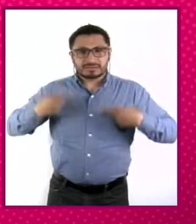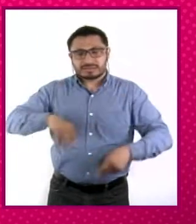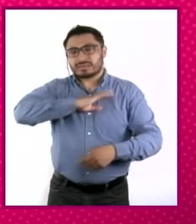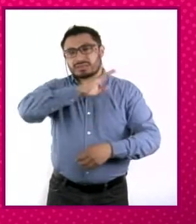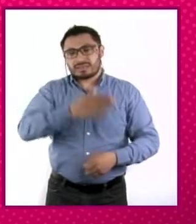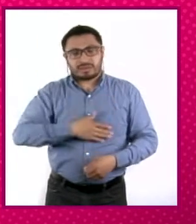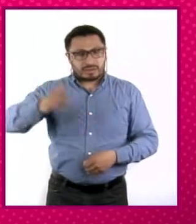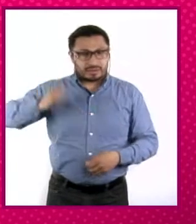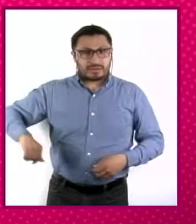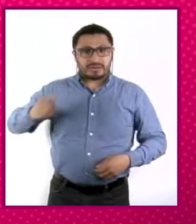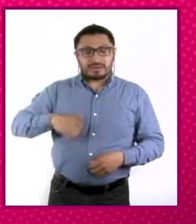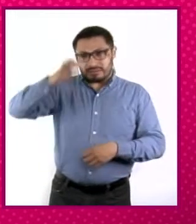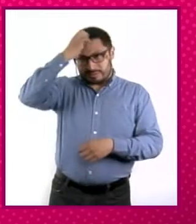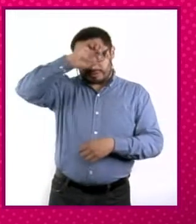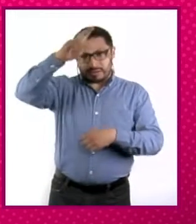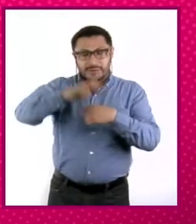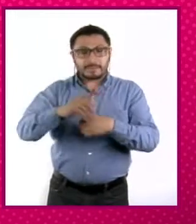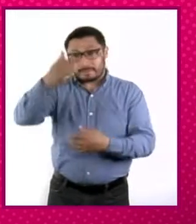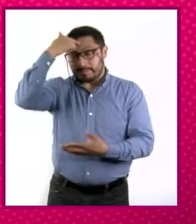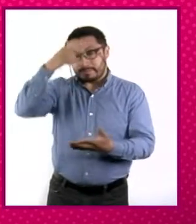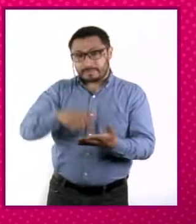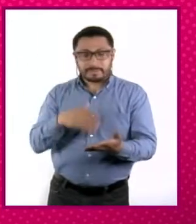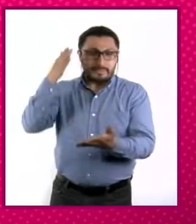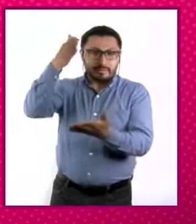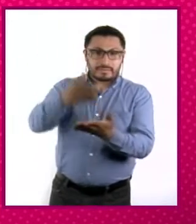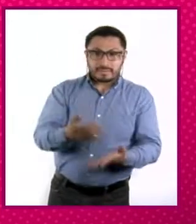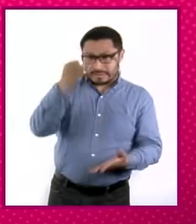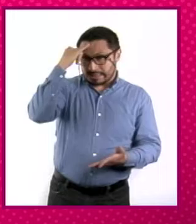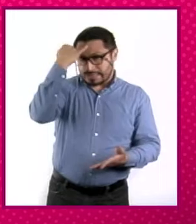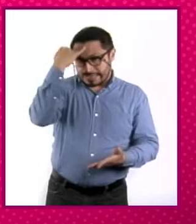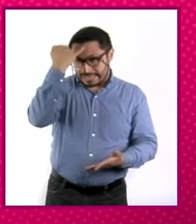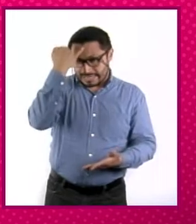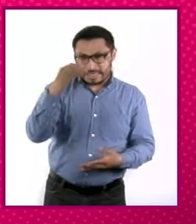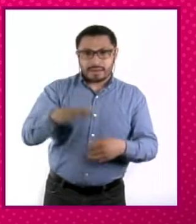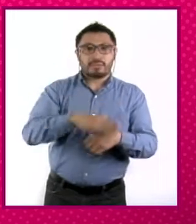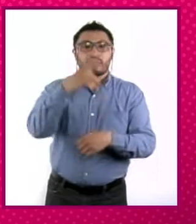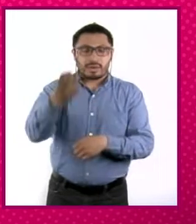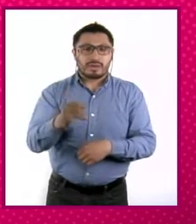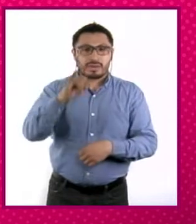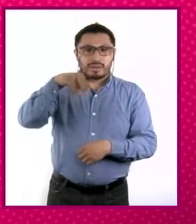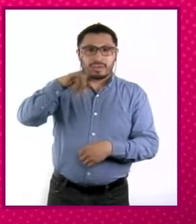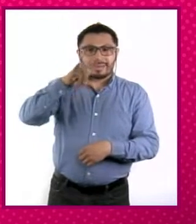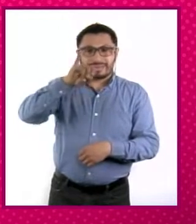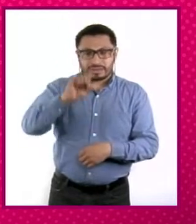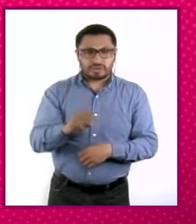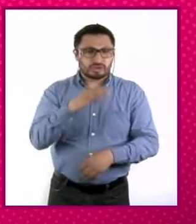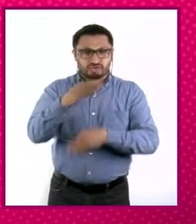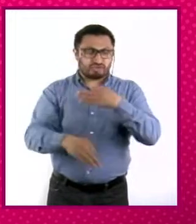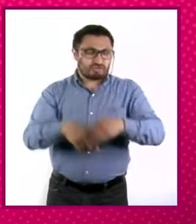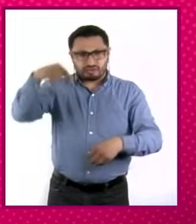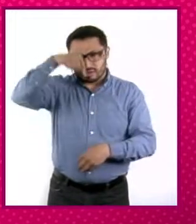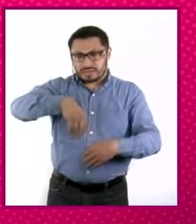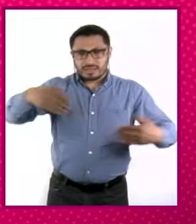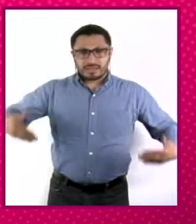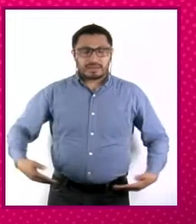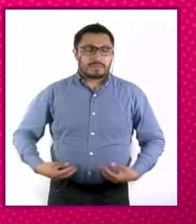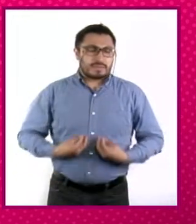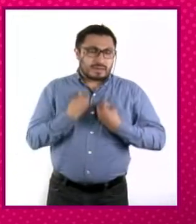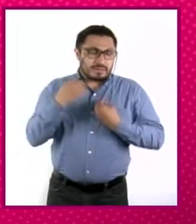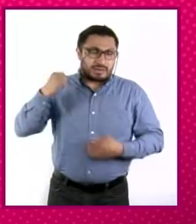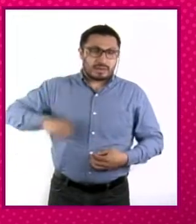los europeos y creyeron que habían llegado a las Indias. Por eso se llaman indios todos los que vivíamos aquí. Pero